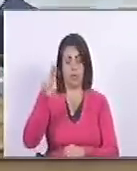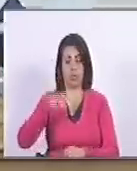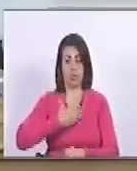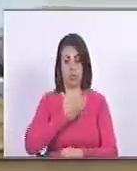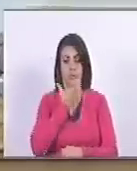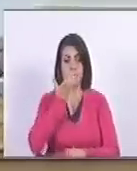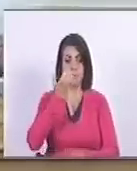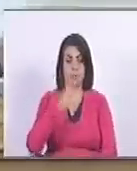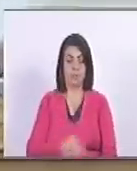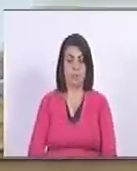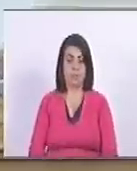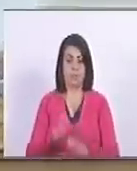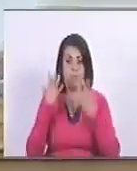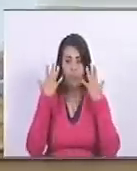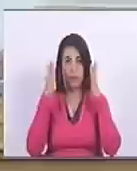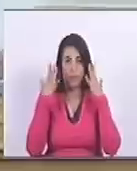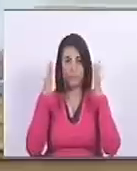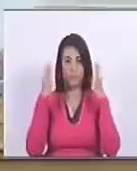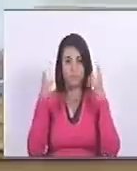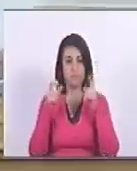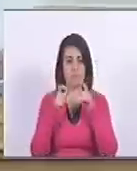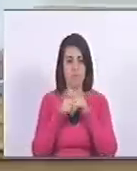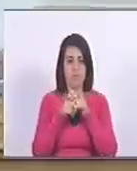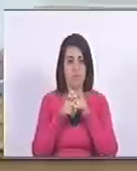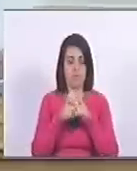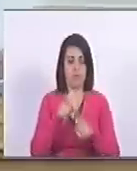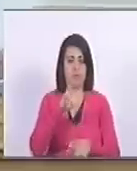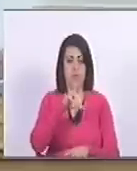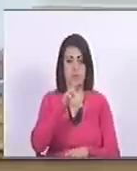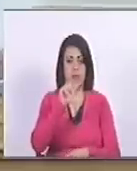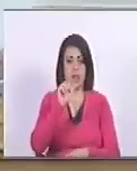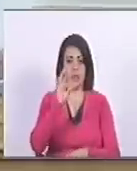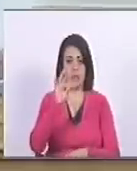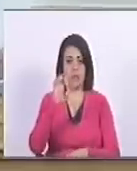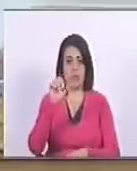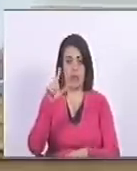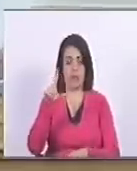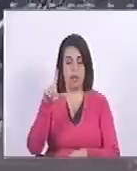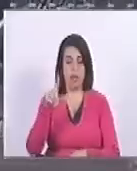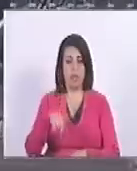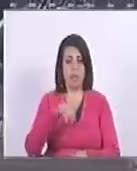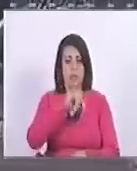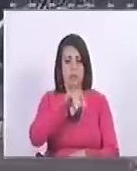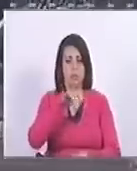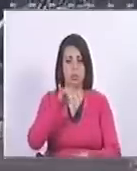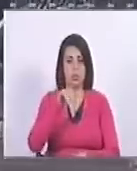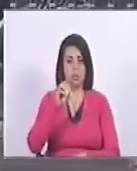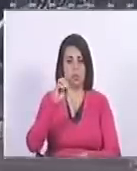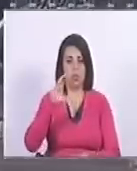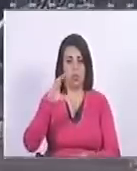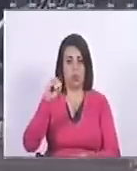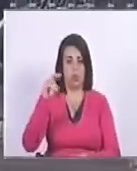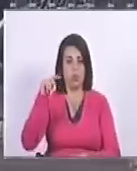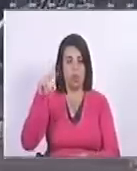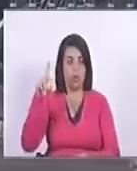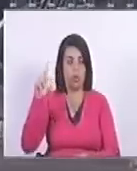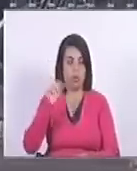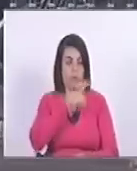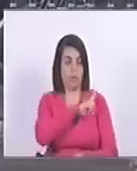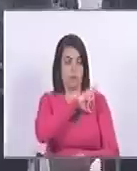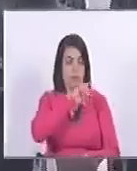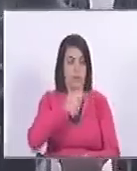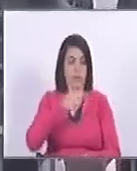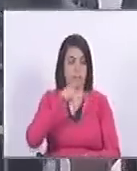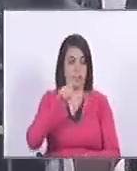coralista. Del Grupo Polifónico, Rafael Suárez, Yoconda Cabrera, su directora, y Leonor